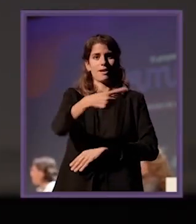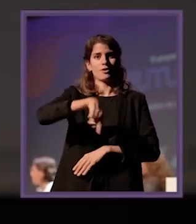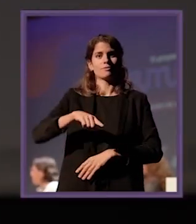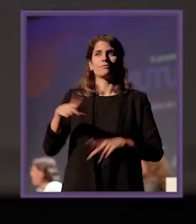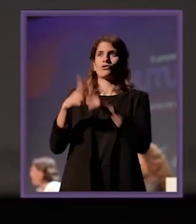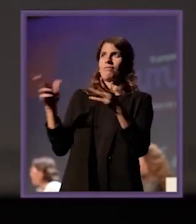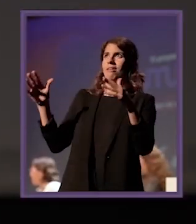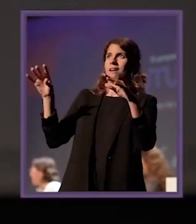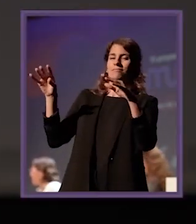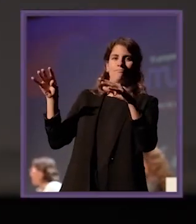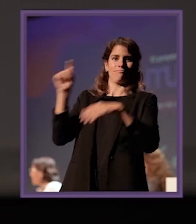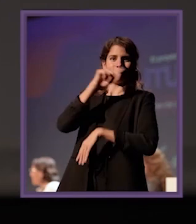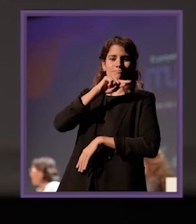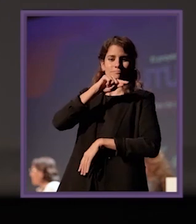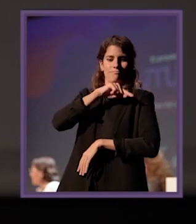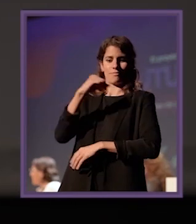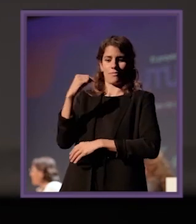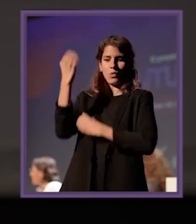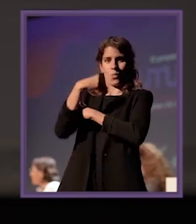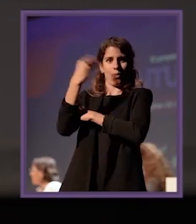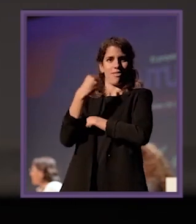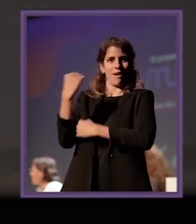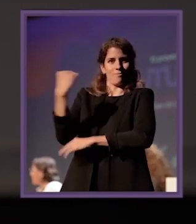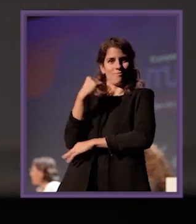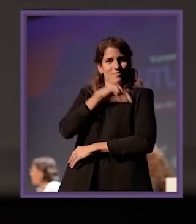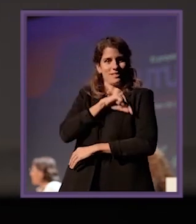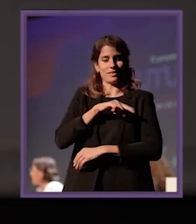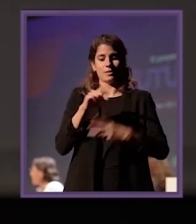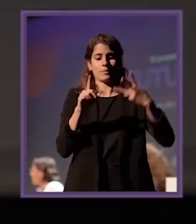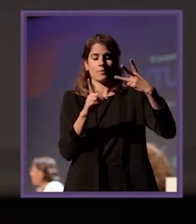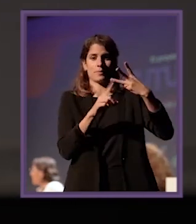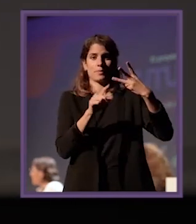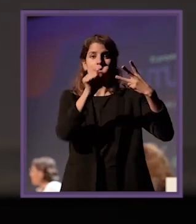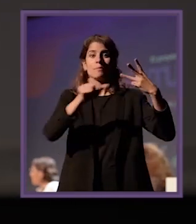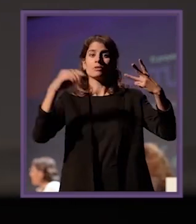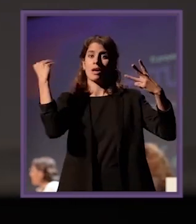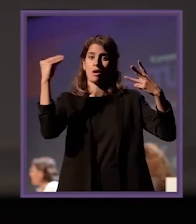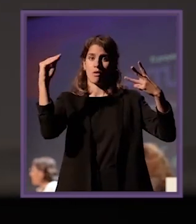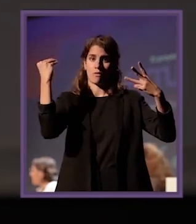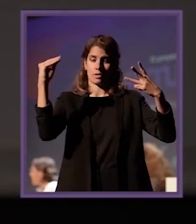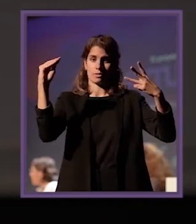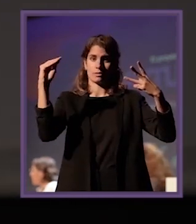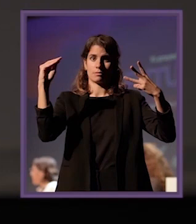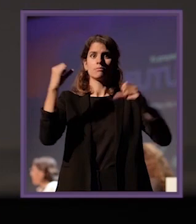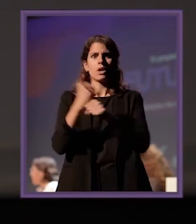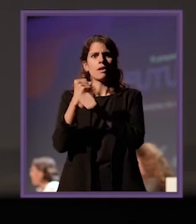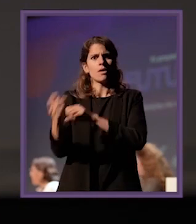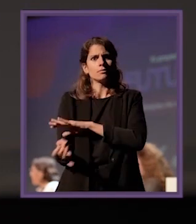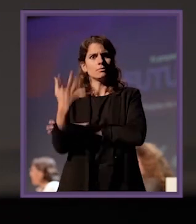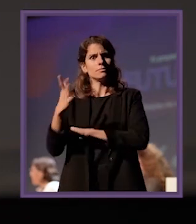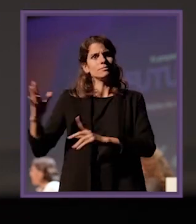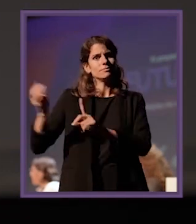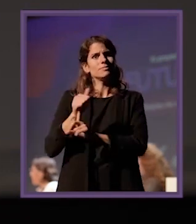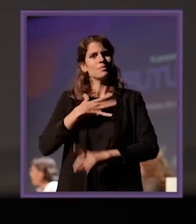sociedad, sino que además pues a esas personas jóvenes que se genera empleo, porque va